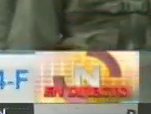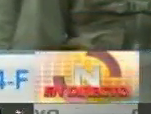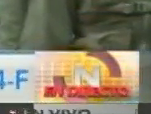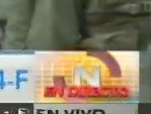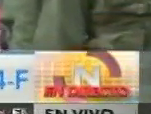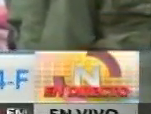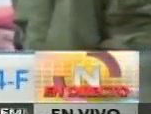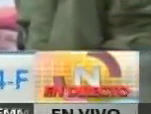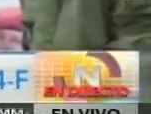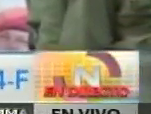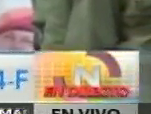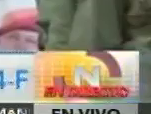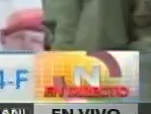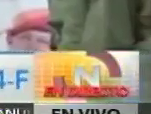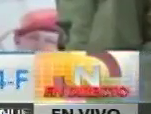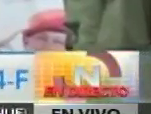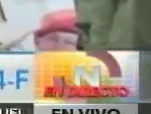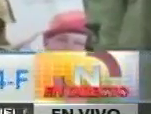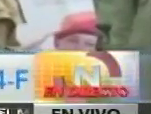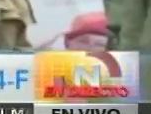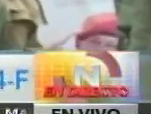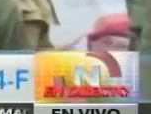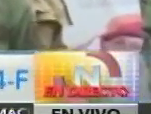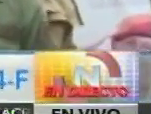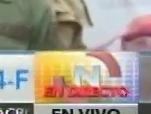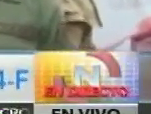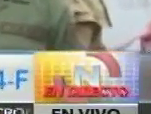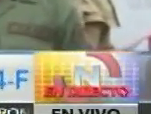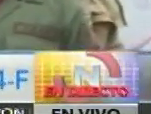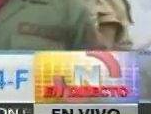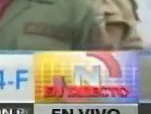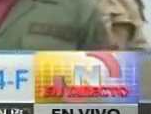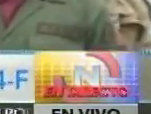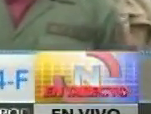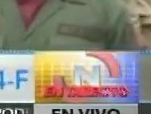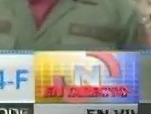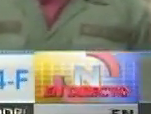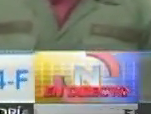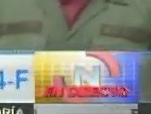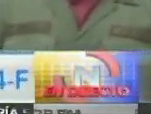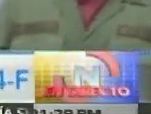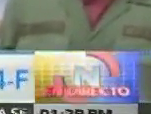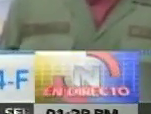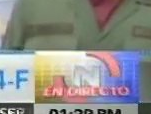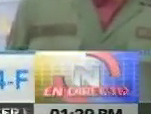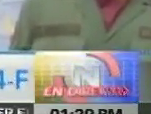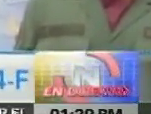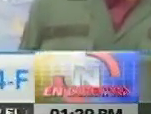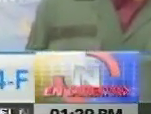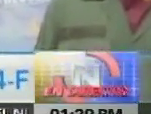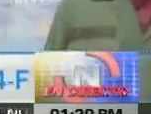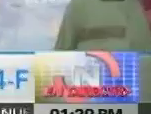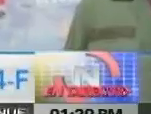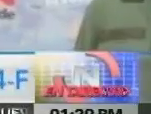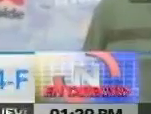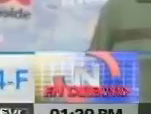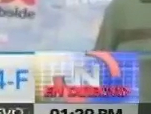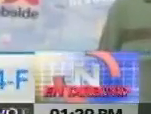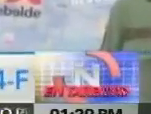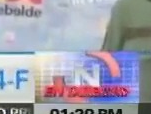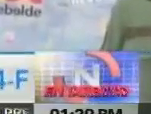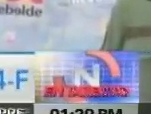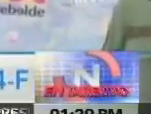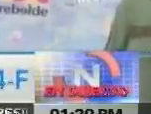representa a lo más puro de Venezuela. Chávez representa a los niños y a las niñas, representa a los soldados y a las soldadas. Representa a la